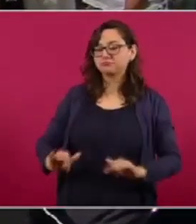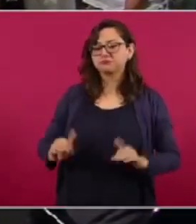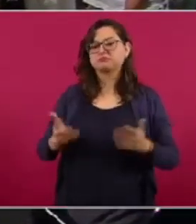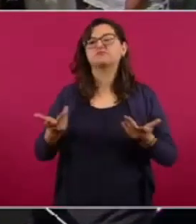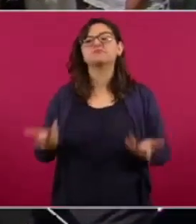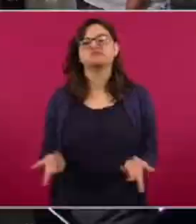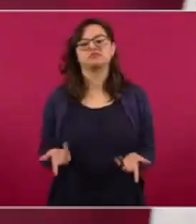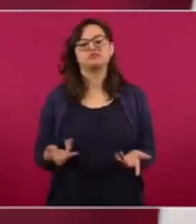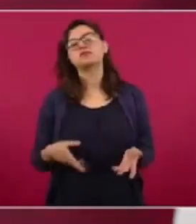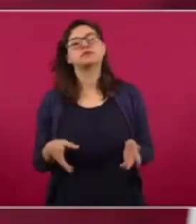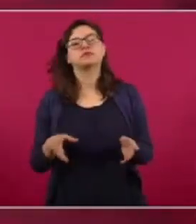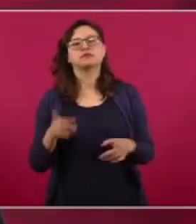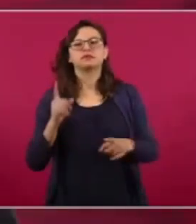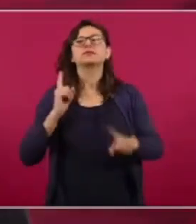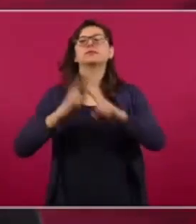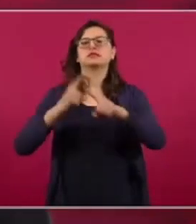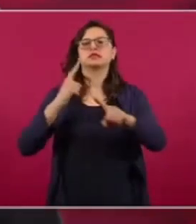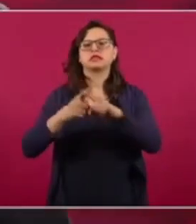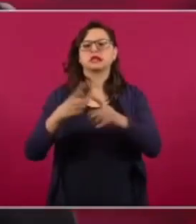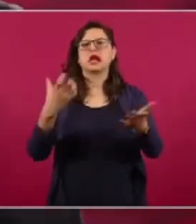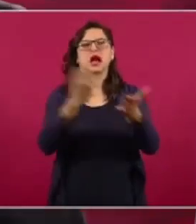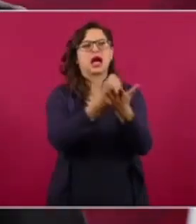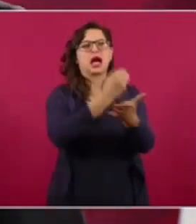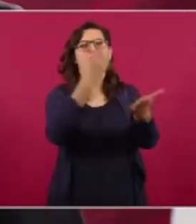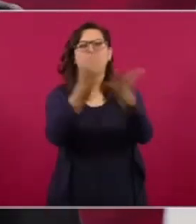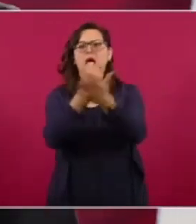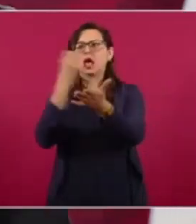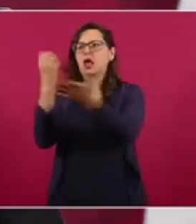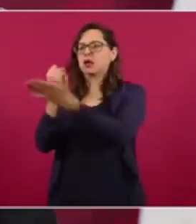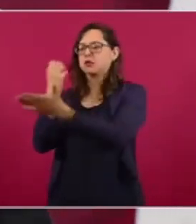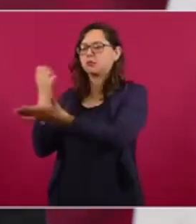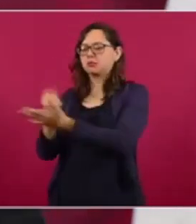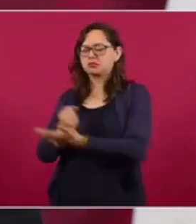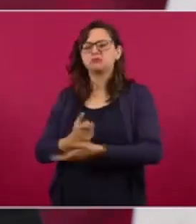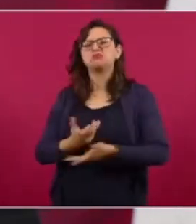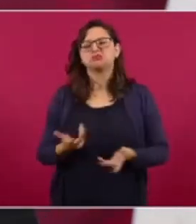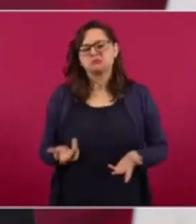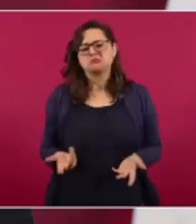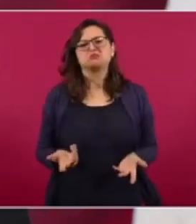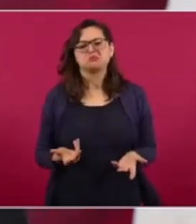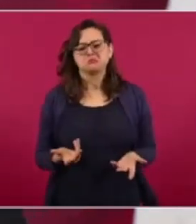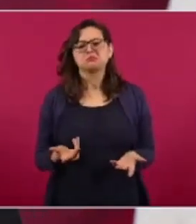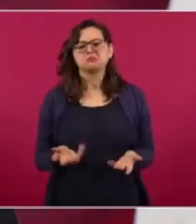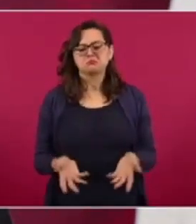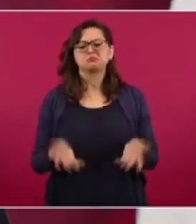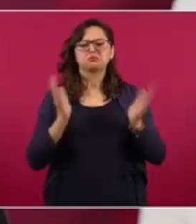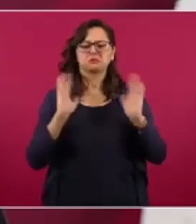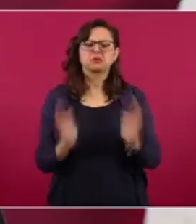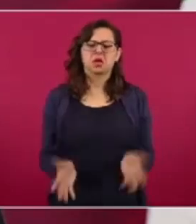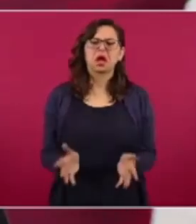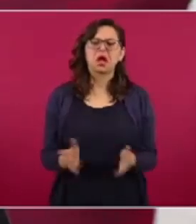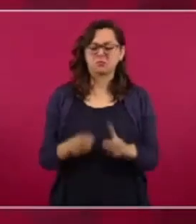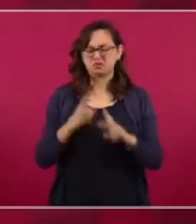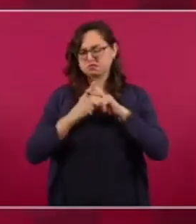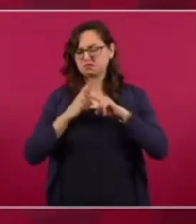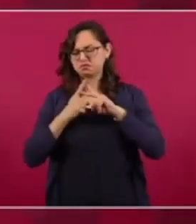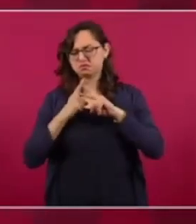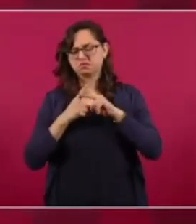son, vamos a decir, oficiales, porque ya el INE